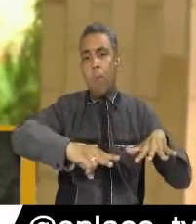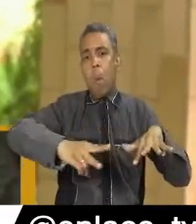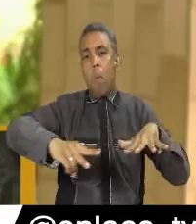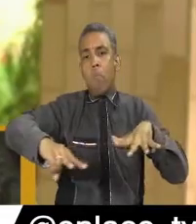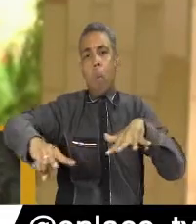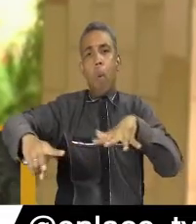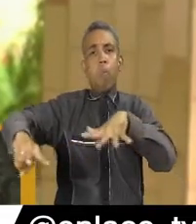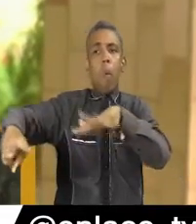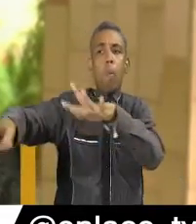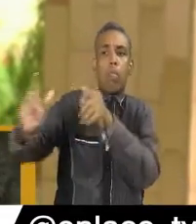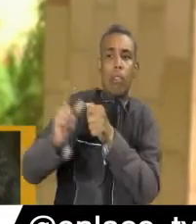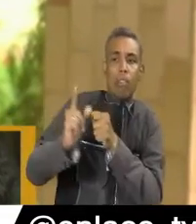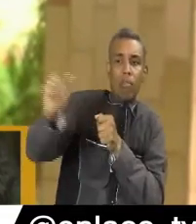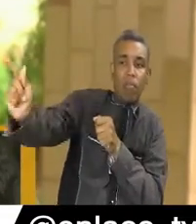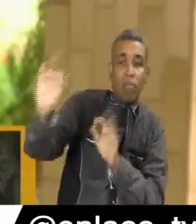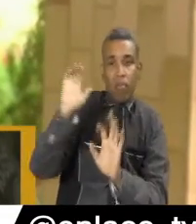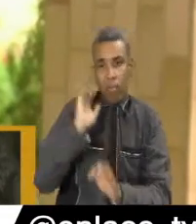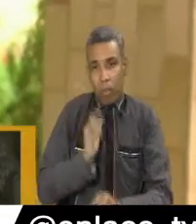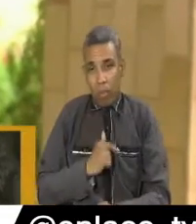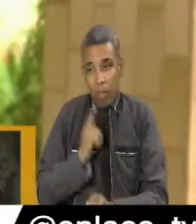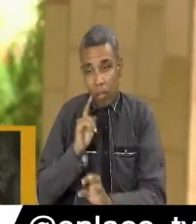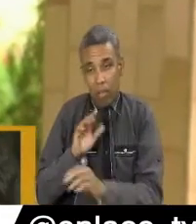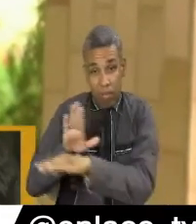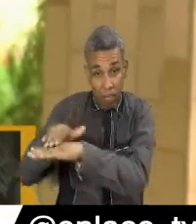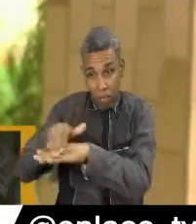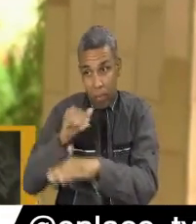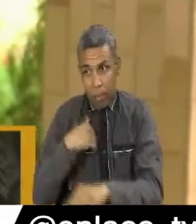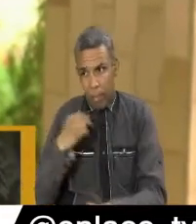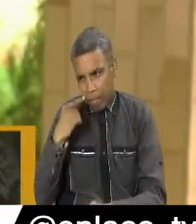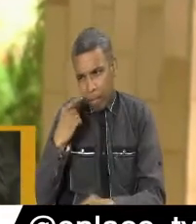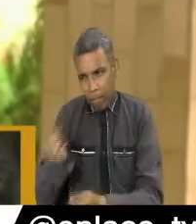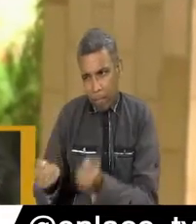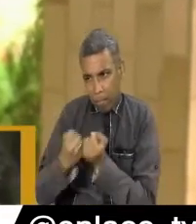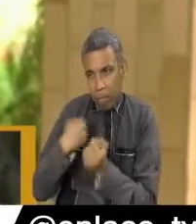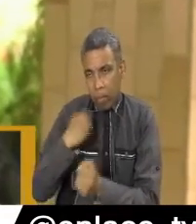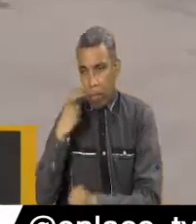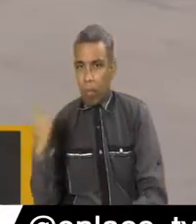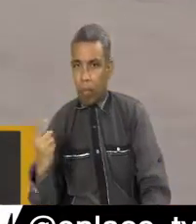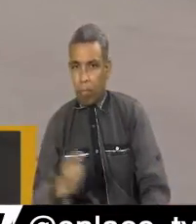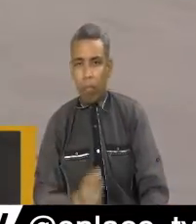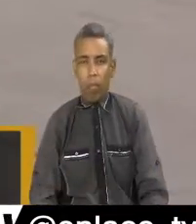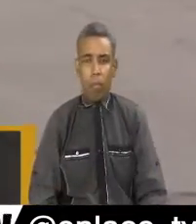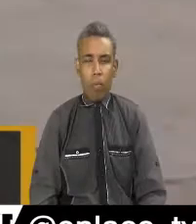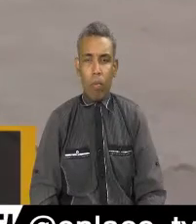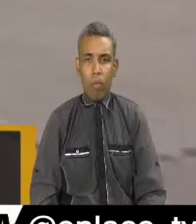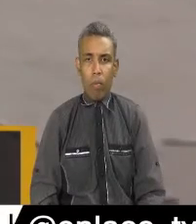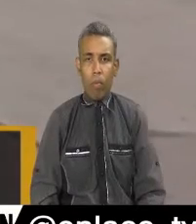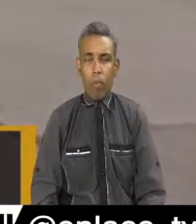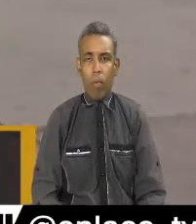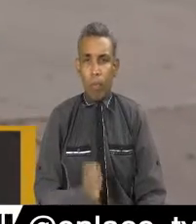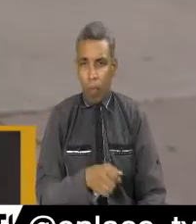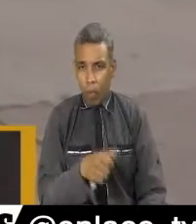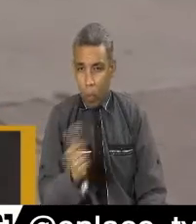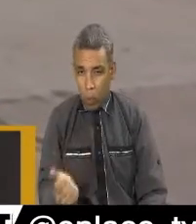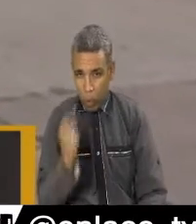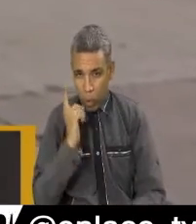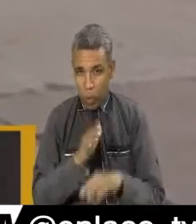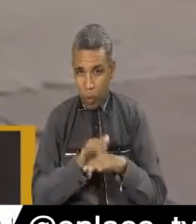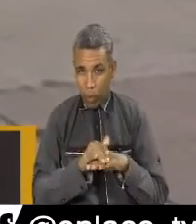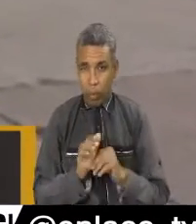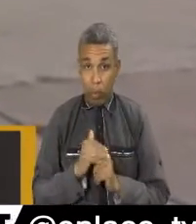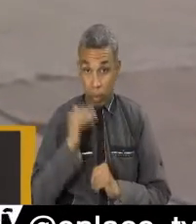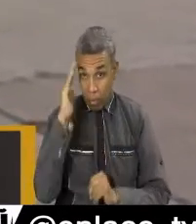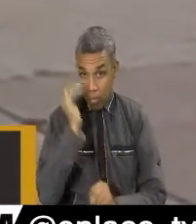búsqueda del cuerpo de rescate pues acá en Barranca Bermeja. En otros hechos registrados en las últimas horas, la